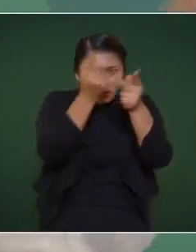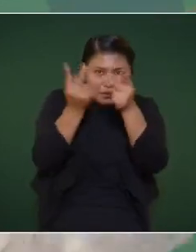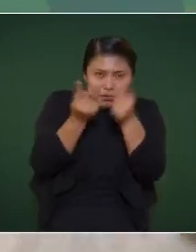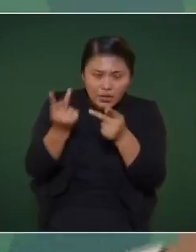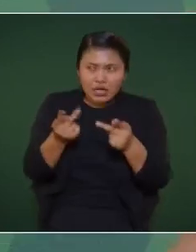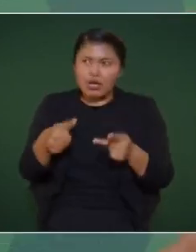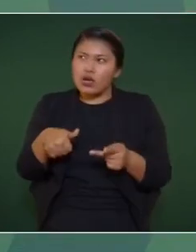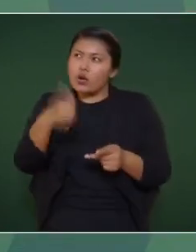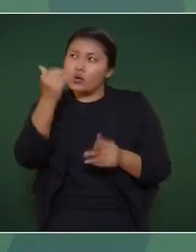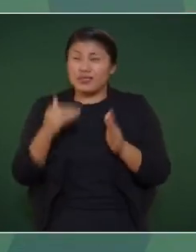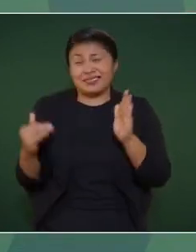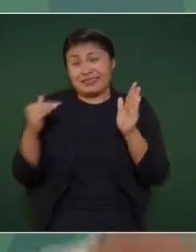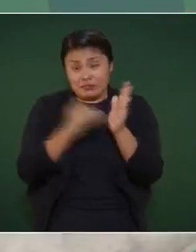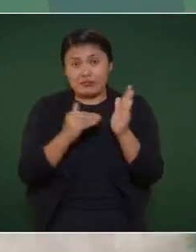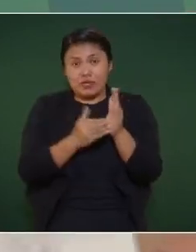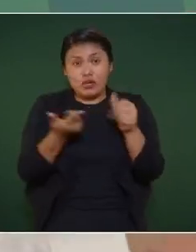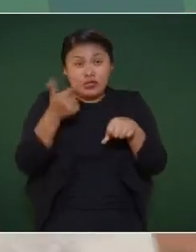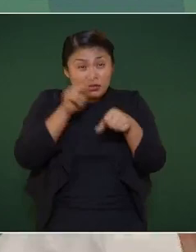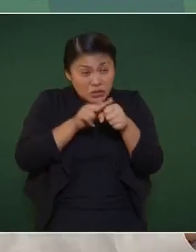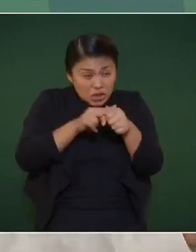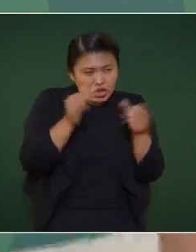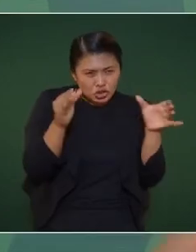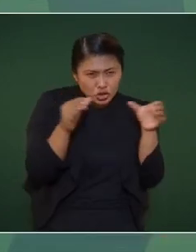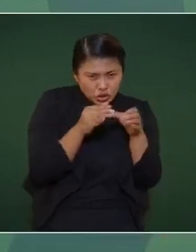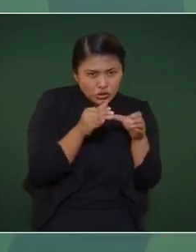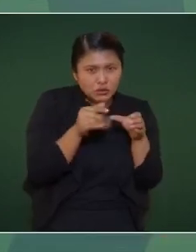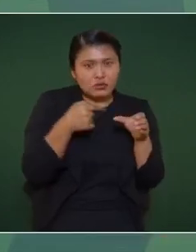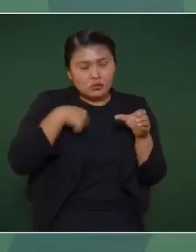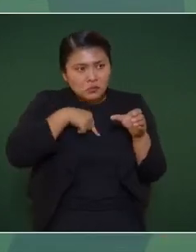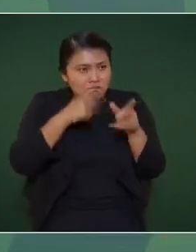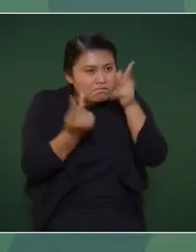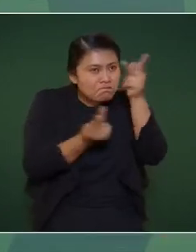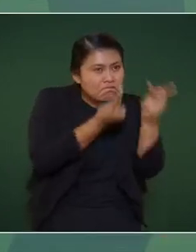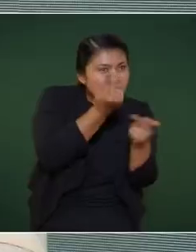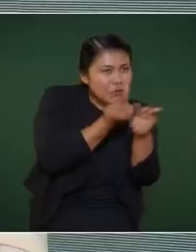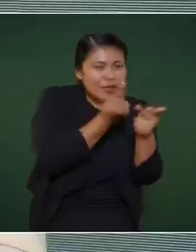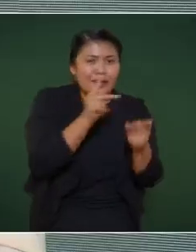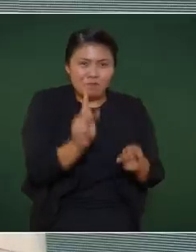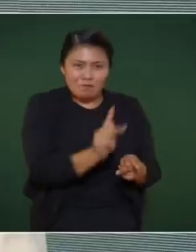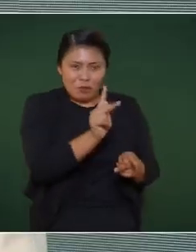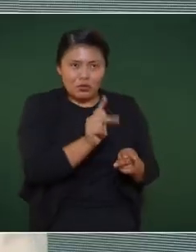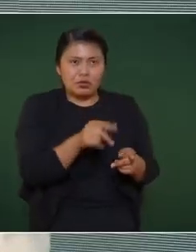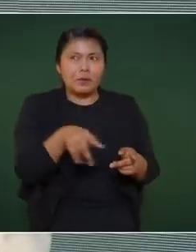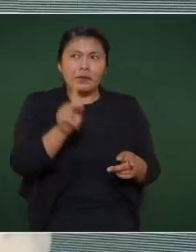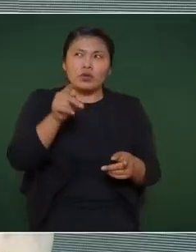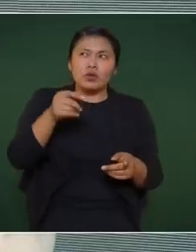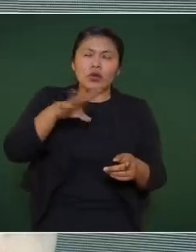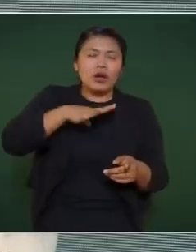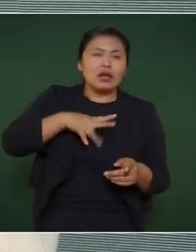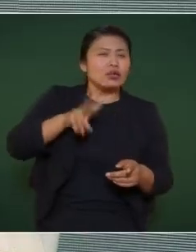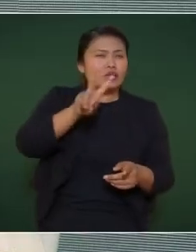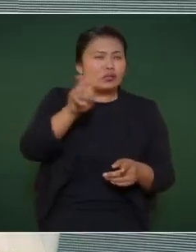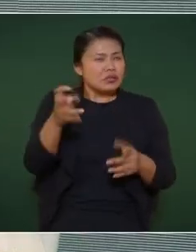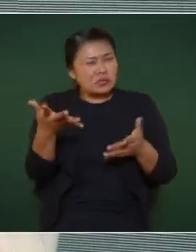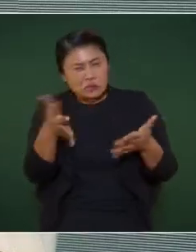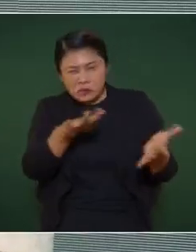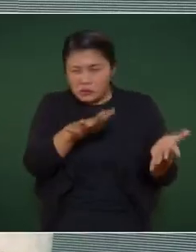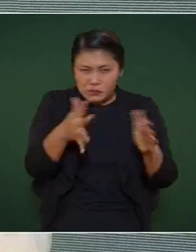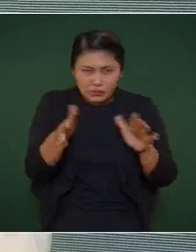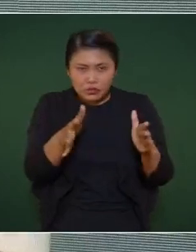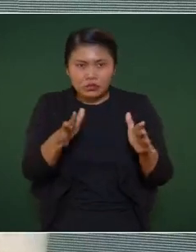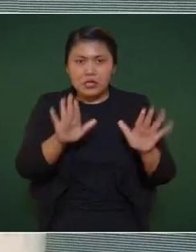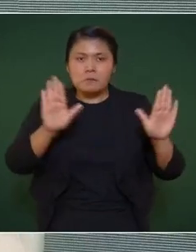de 11,000 centros de salud, pero ayer veíamos que hay como 200 que